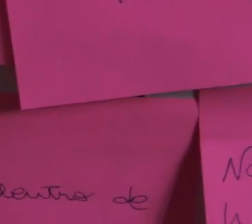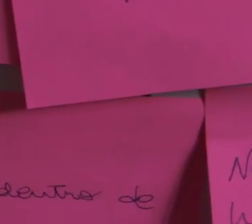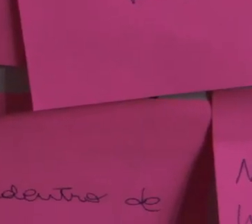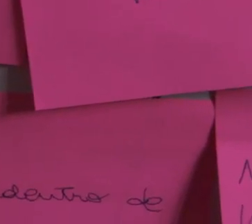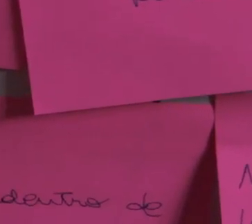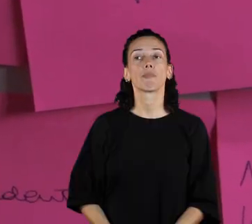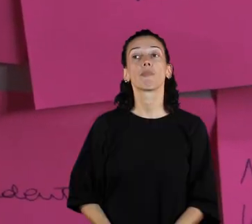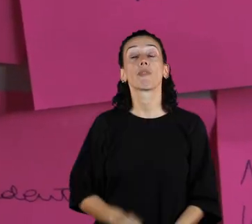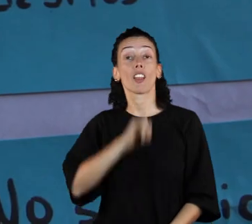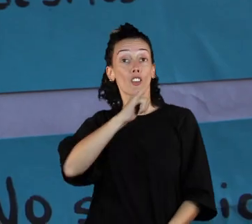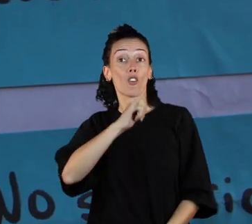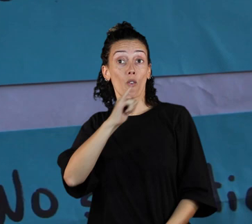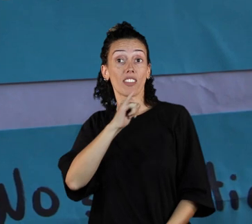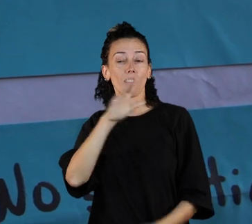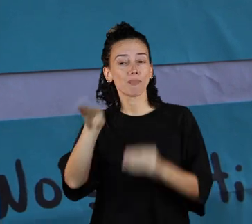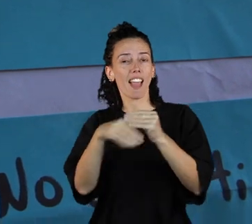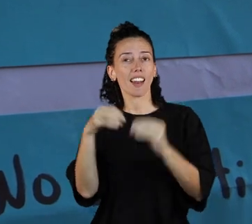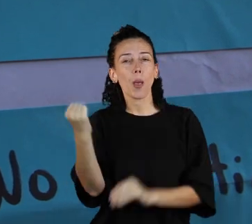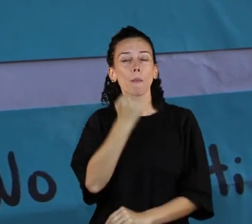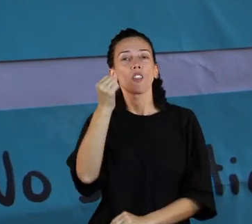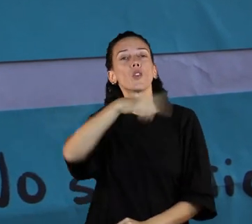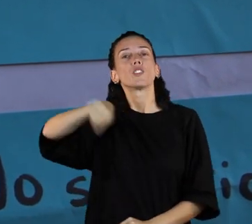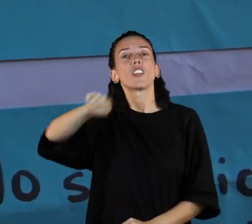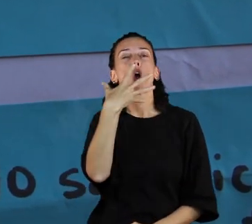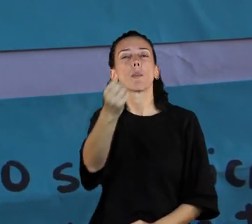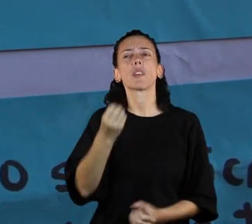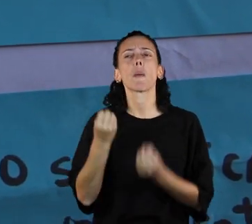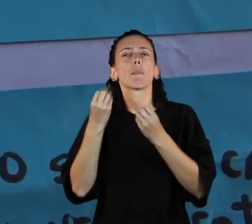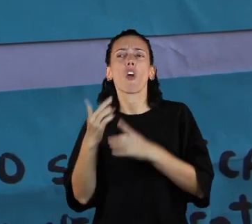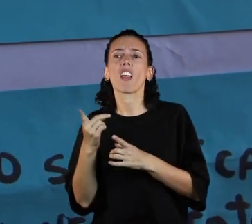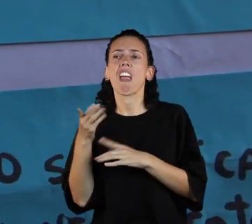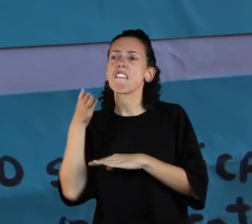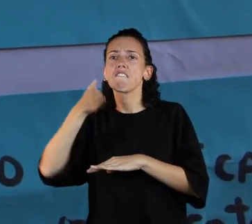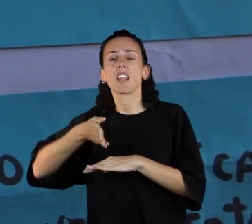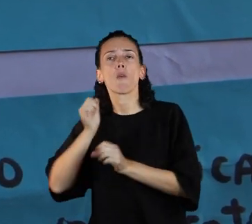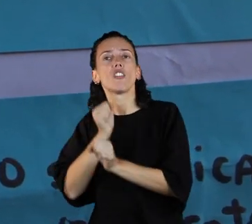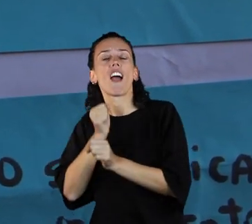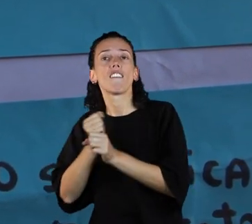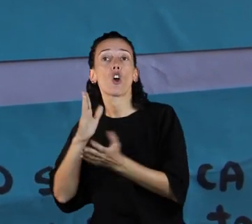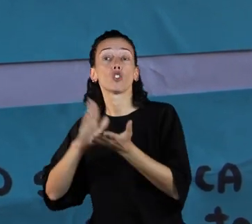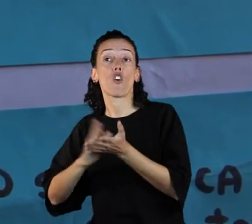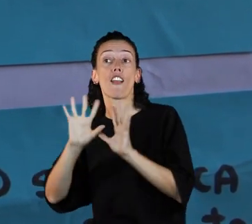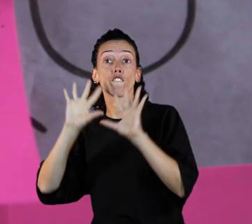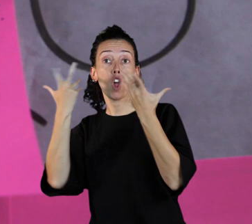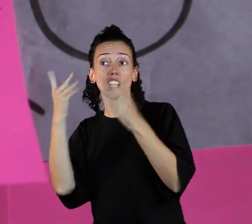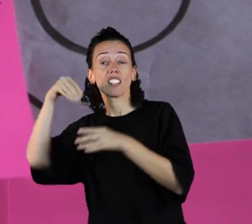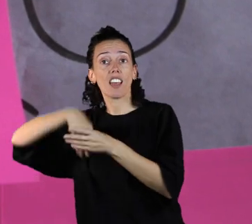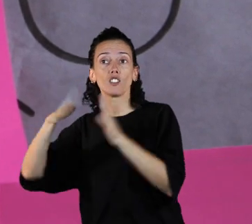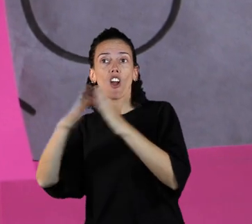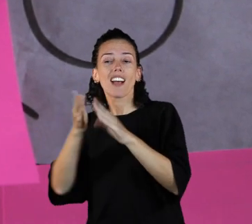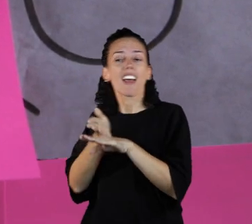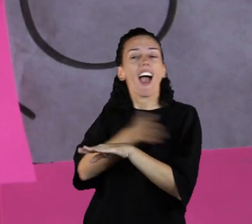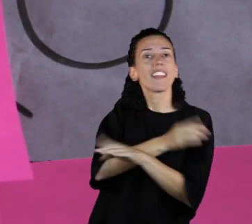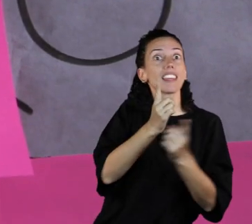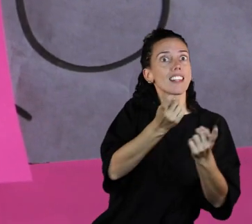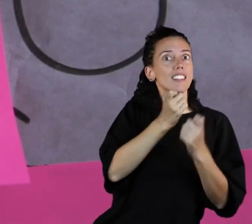Sí, quería agregar algo, ¿no? Para que se entienda por qué cuando venimos a hacer un trabajo en violencia doméstica